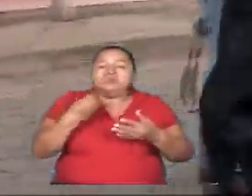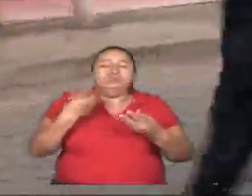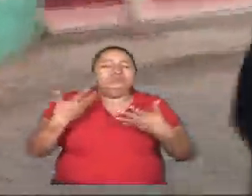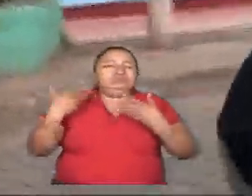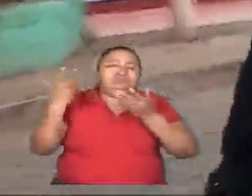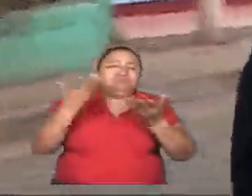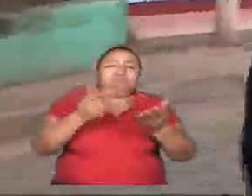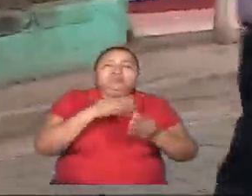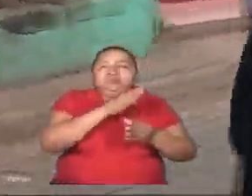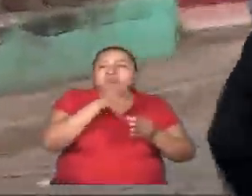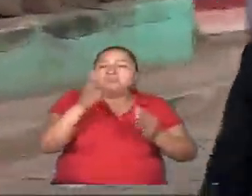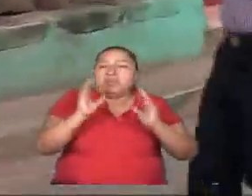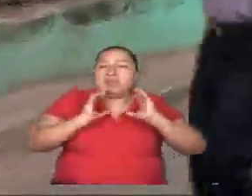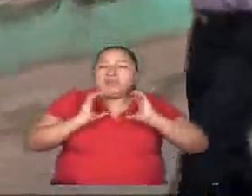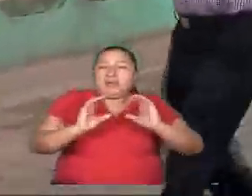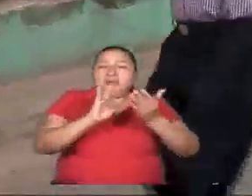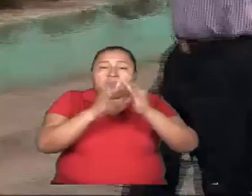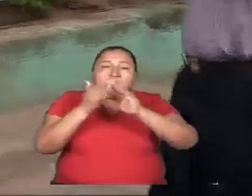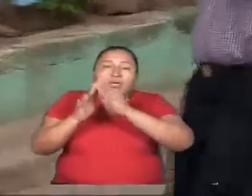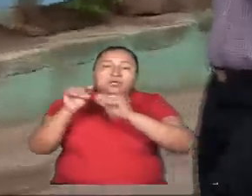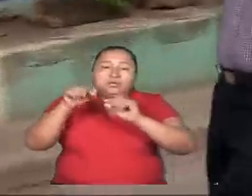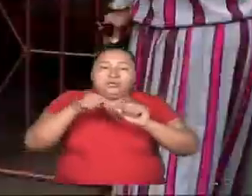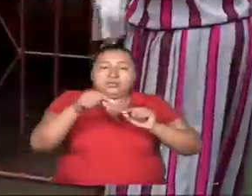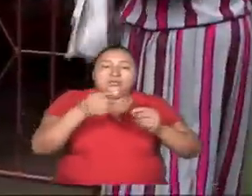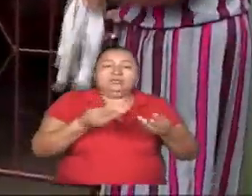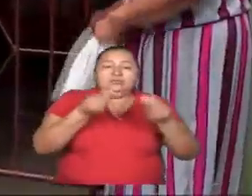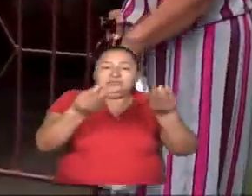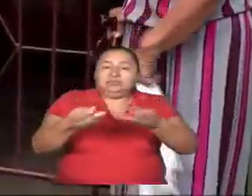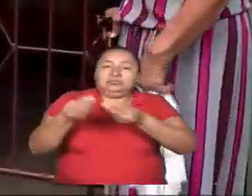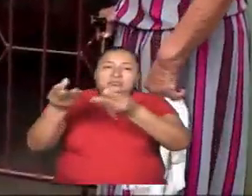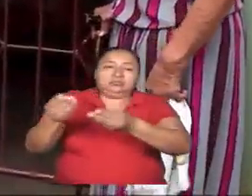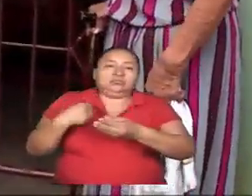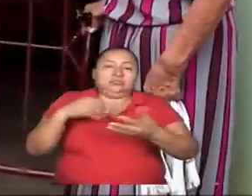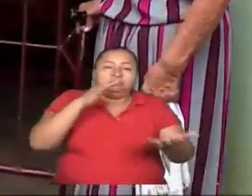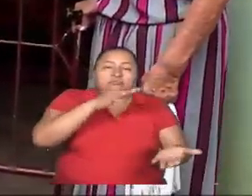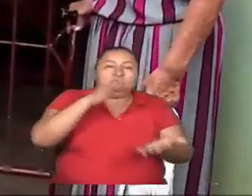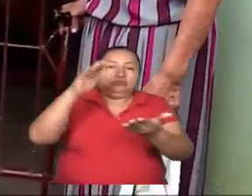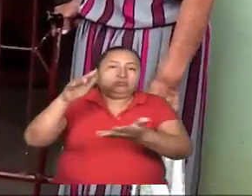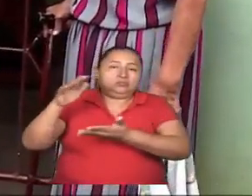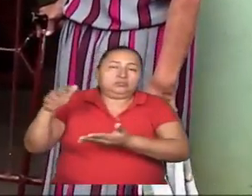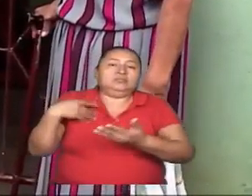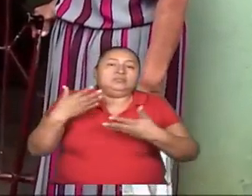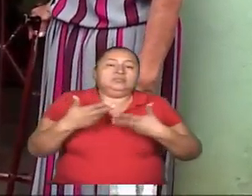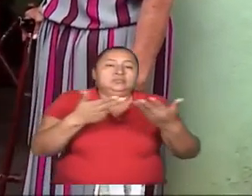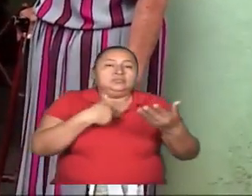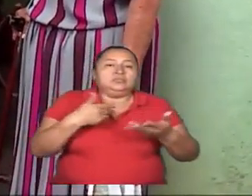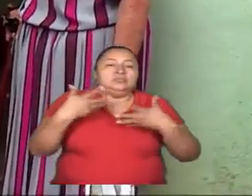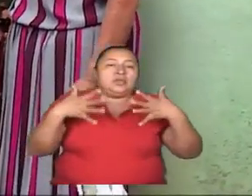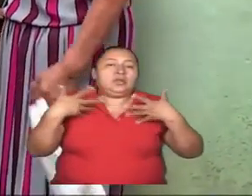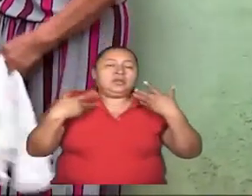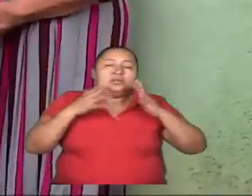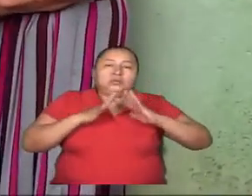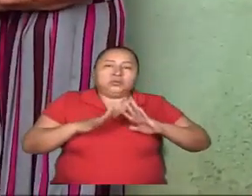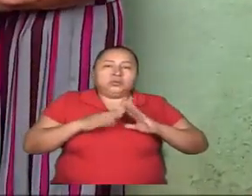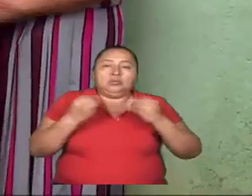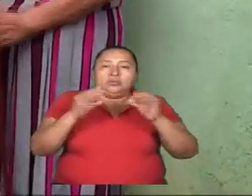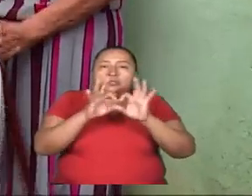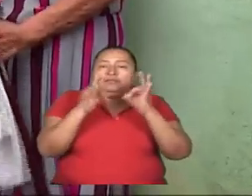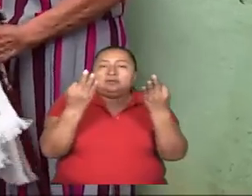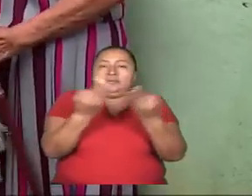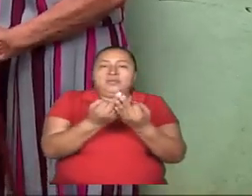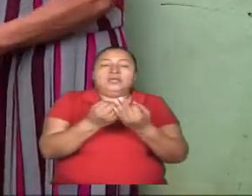disposición, recorrieron cada uno de los barrios de este distrito, haciendo la entrega de los paquetes y llevando así alegría y tranquilidad a muchas